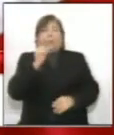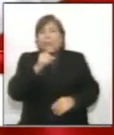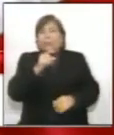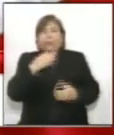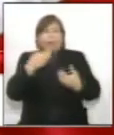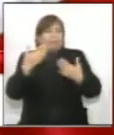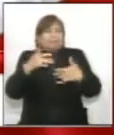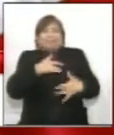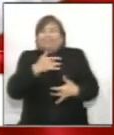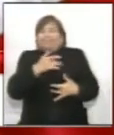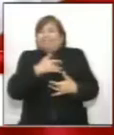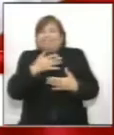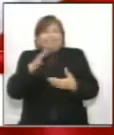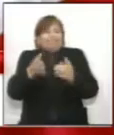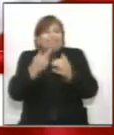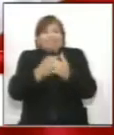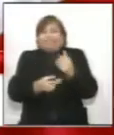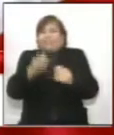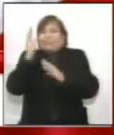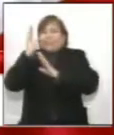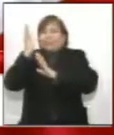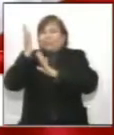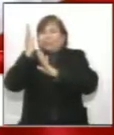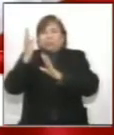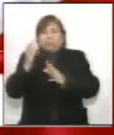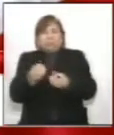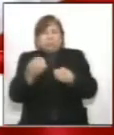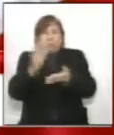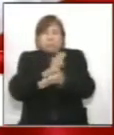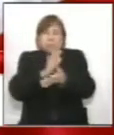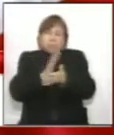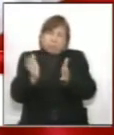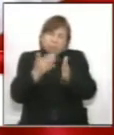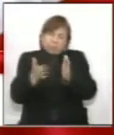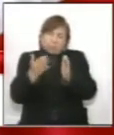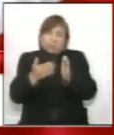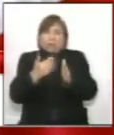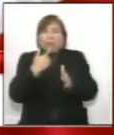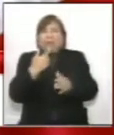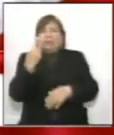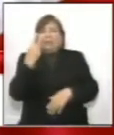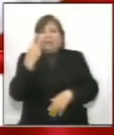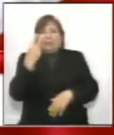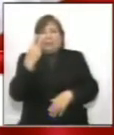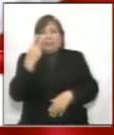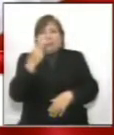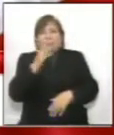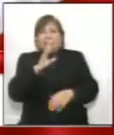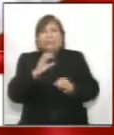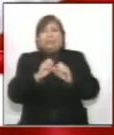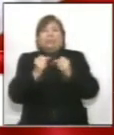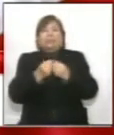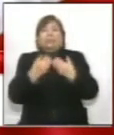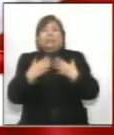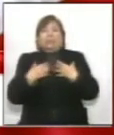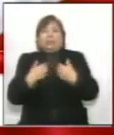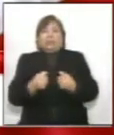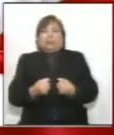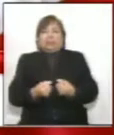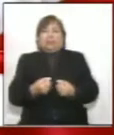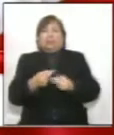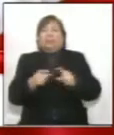convencido, porque su discurso de cuántas páginas trajo, solamente 2 páginas habló del sector salud y